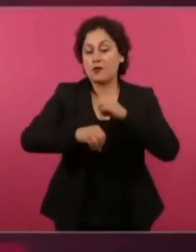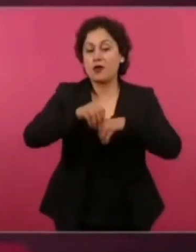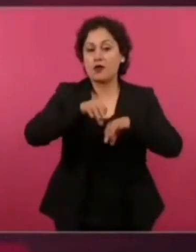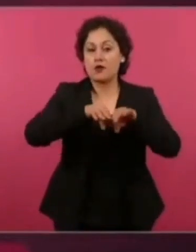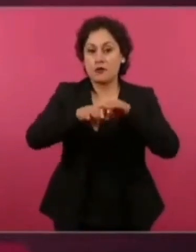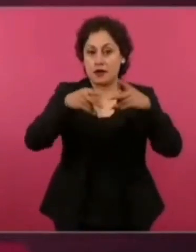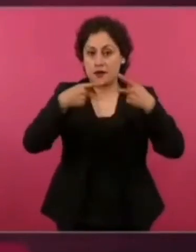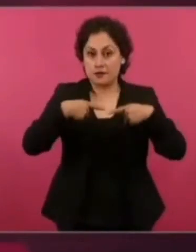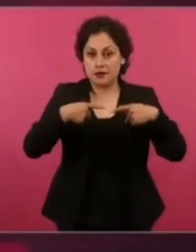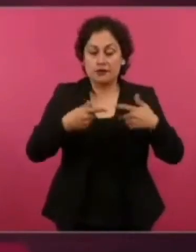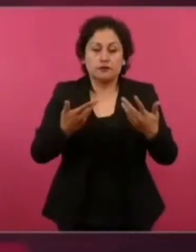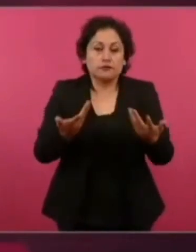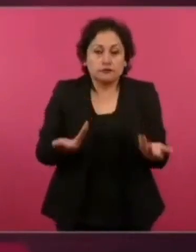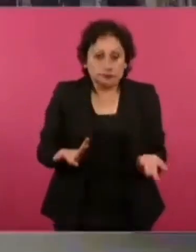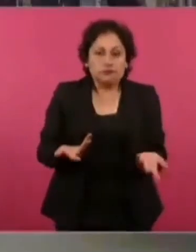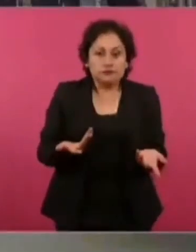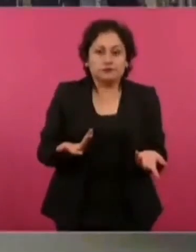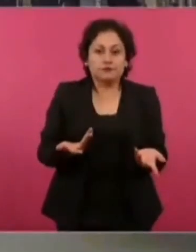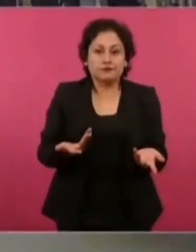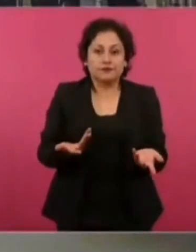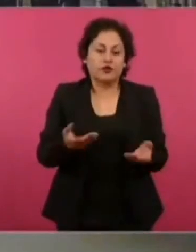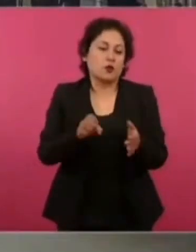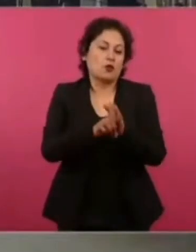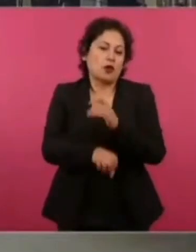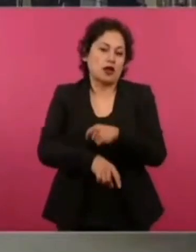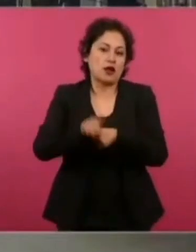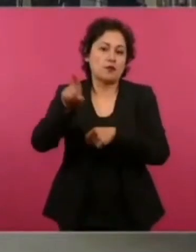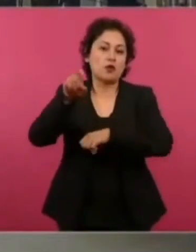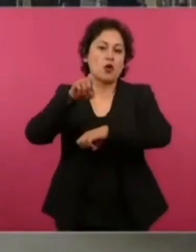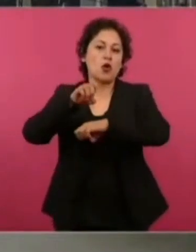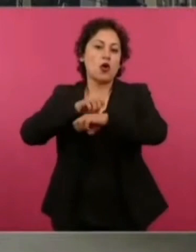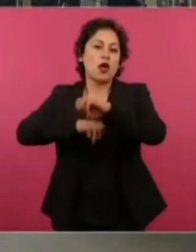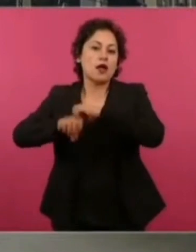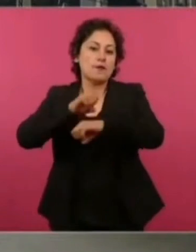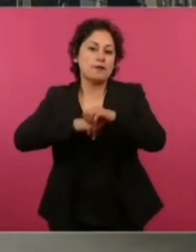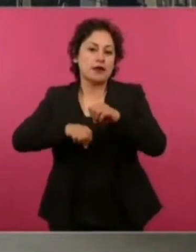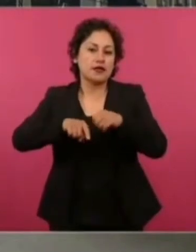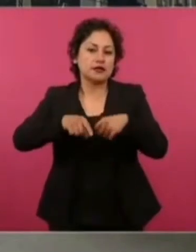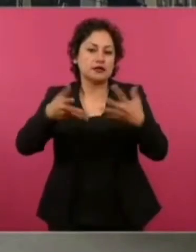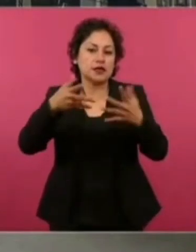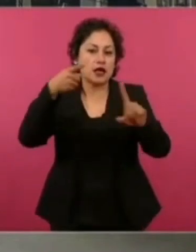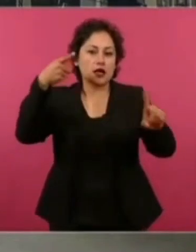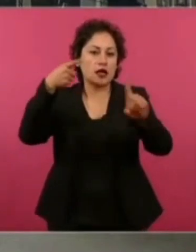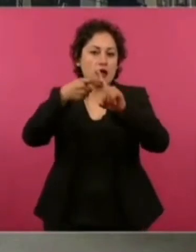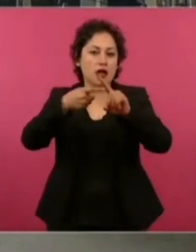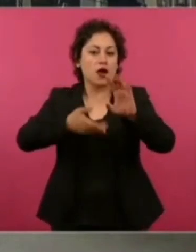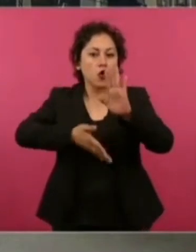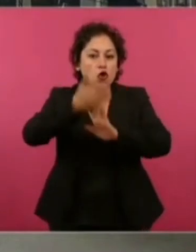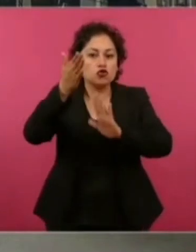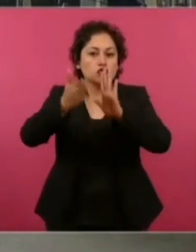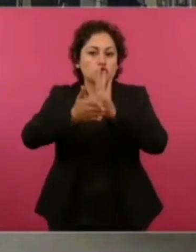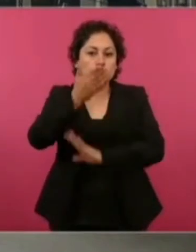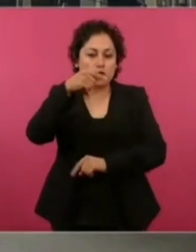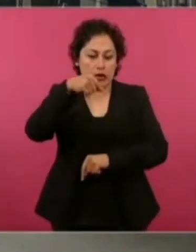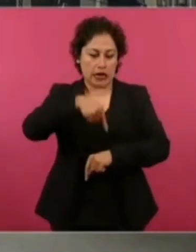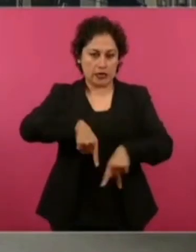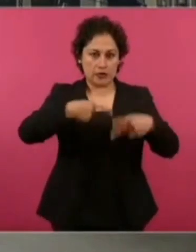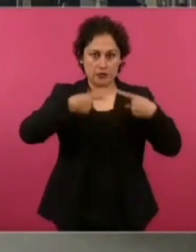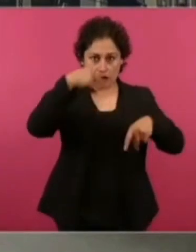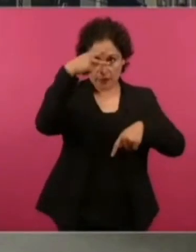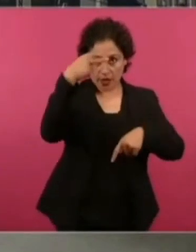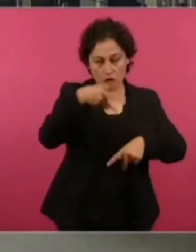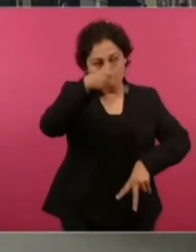Y las empresas que se dedican a la construcción los forman y se están yendo muchos trabajadores.